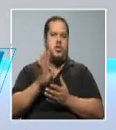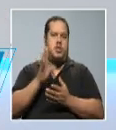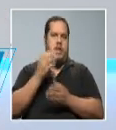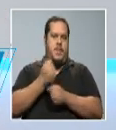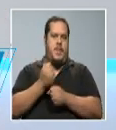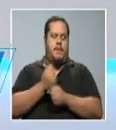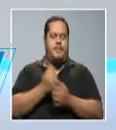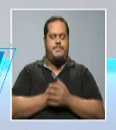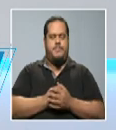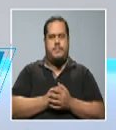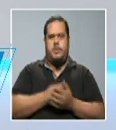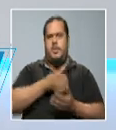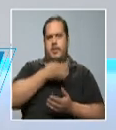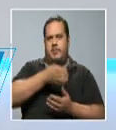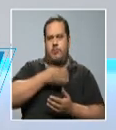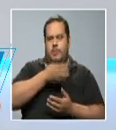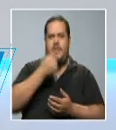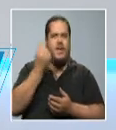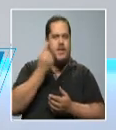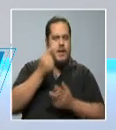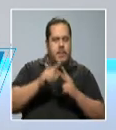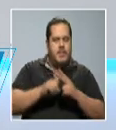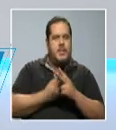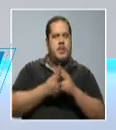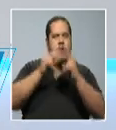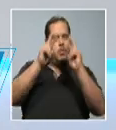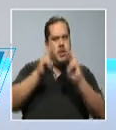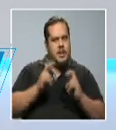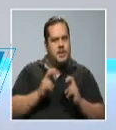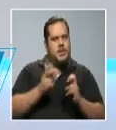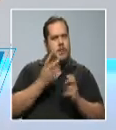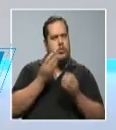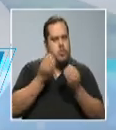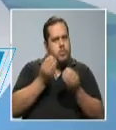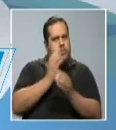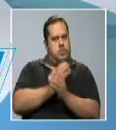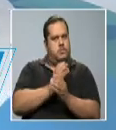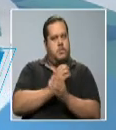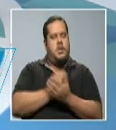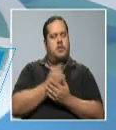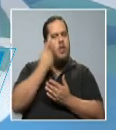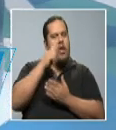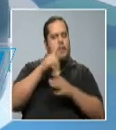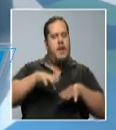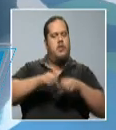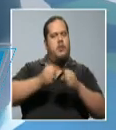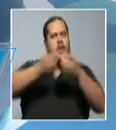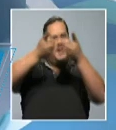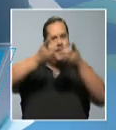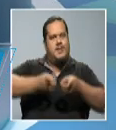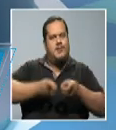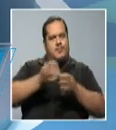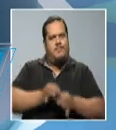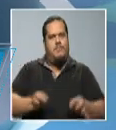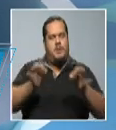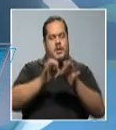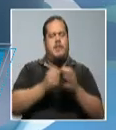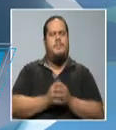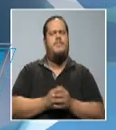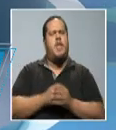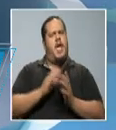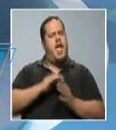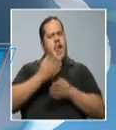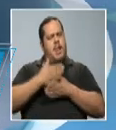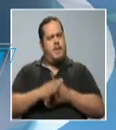actividad. Entonces, se recomienda siempre partir de un análisis muy cuidadoso para tomar esta decisión tan importante. Don Dagoberto, la parte